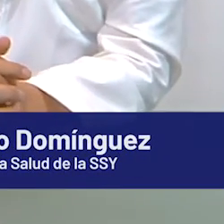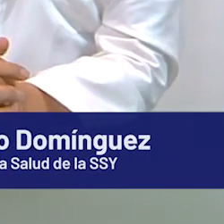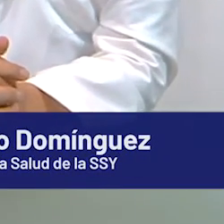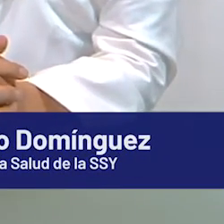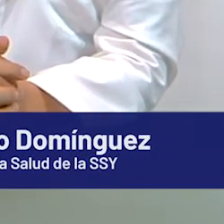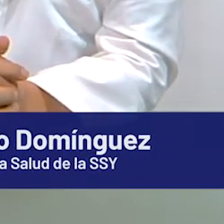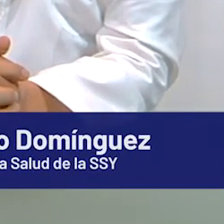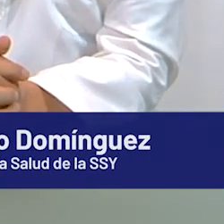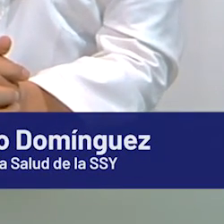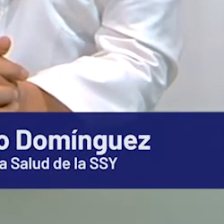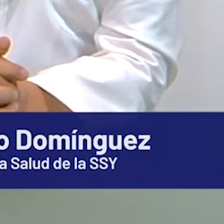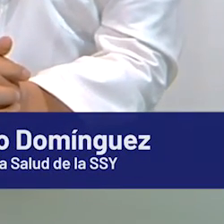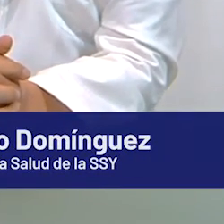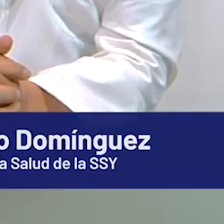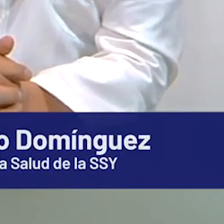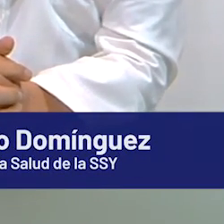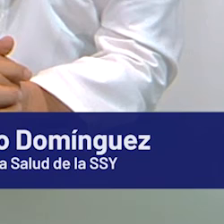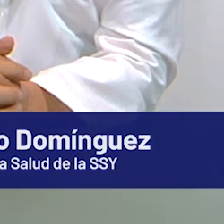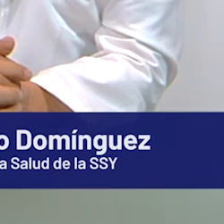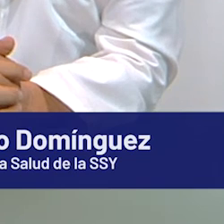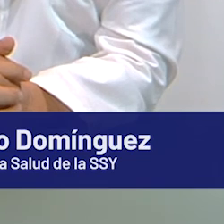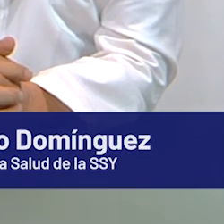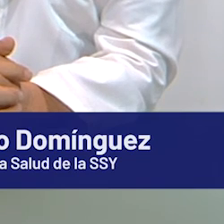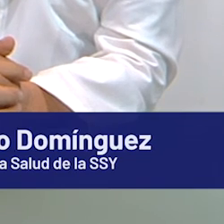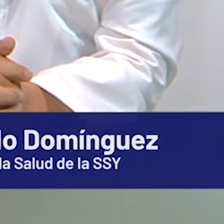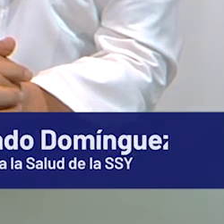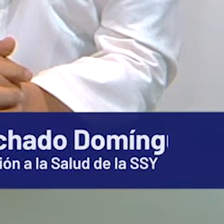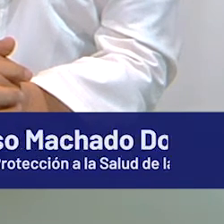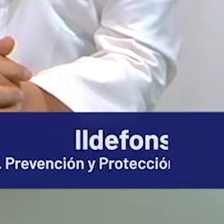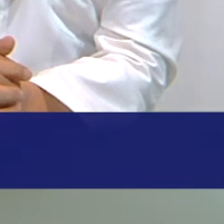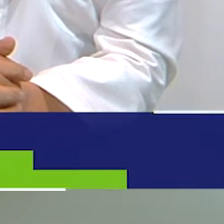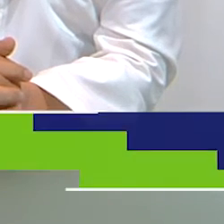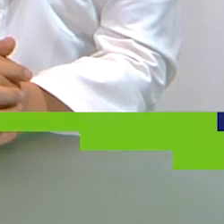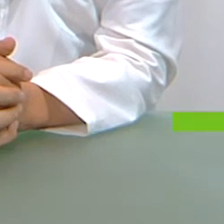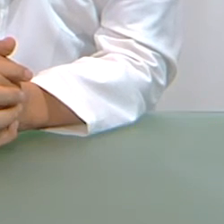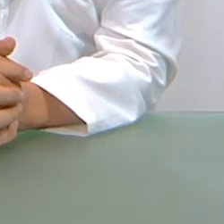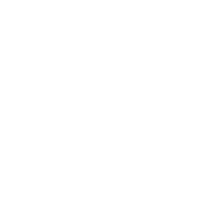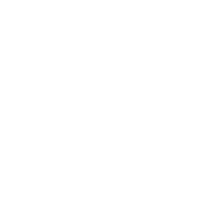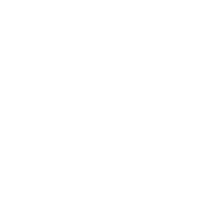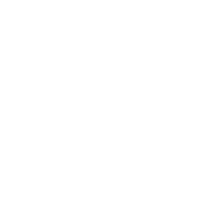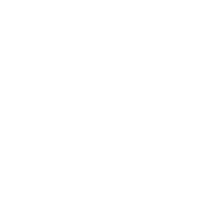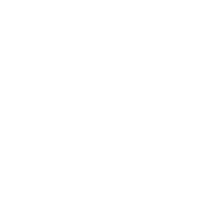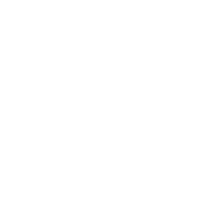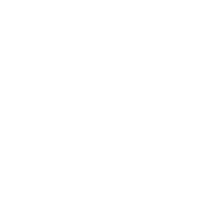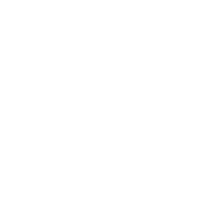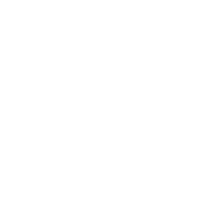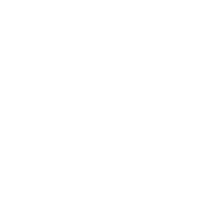Estaremos actualizando esta información todos los días por este mismo medio. Muchas gracias.